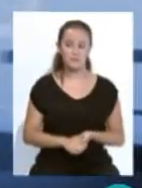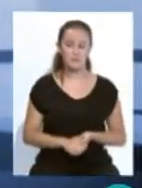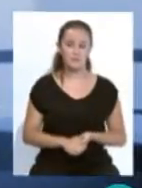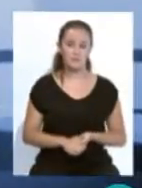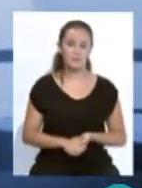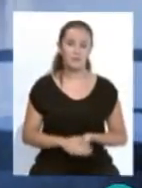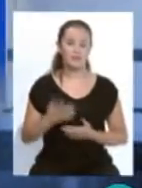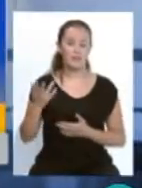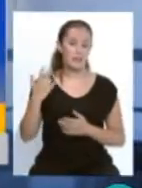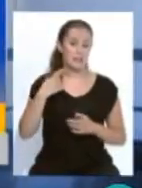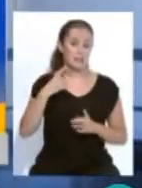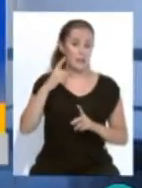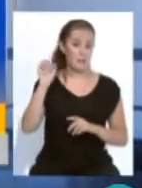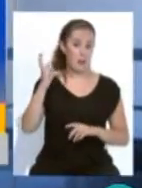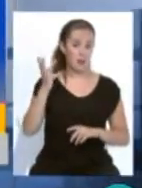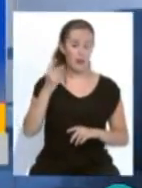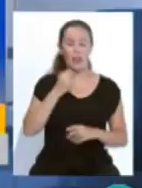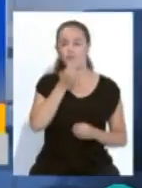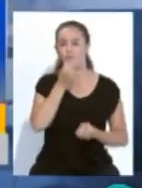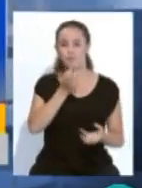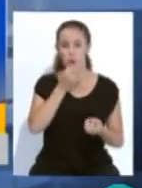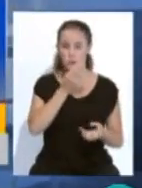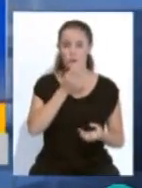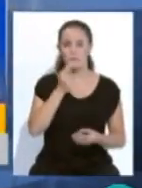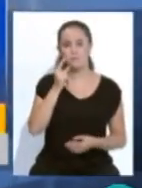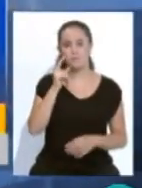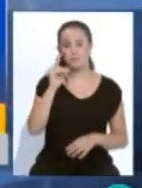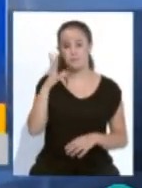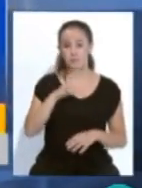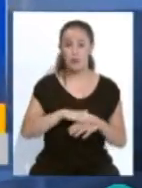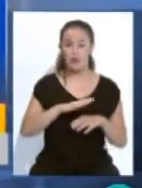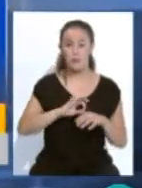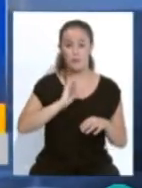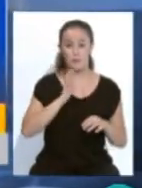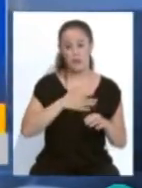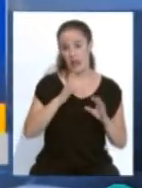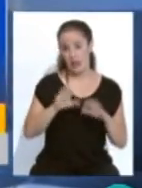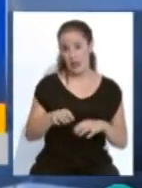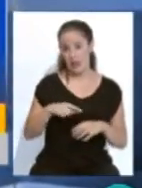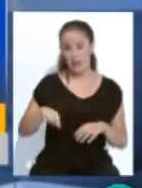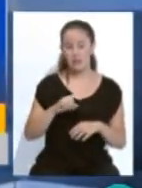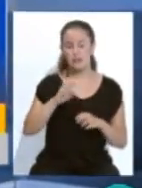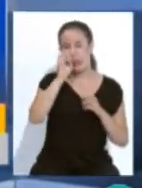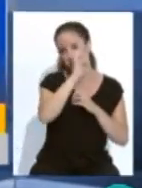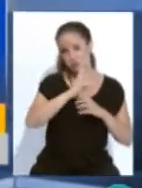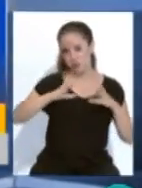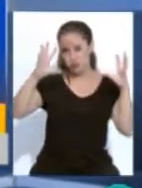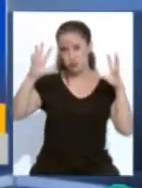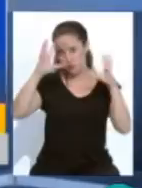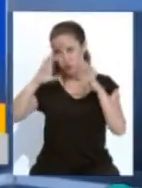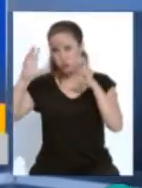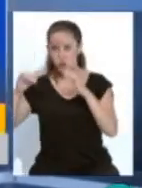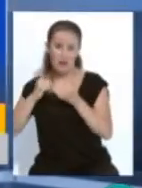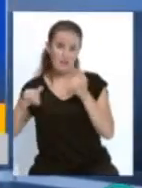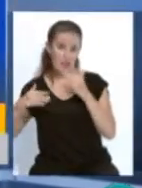La Agencia Estatal de Meteorología informa de un tiempo para mañana en la Bahía de Cádiz con intervalos nubosos de tipo alto al final